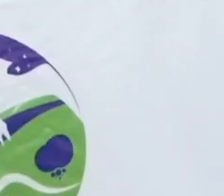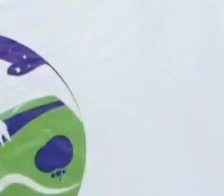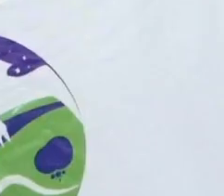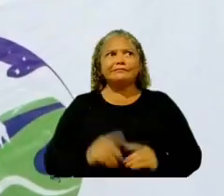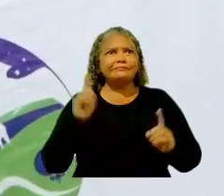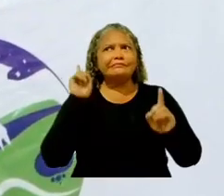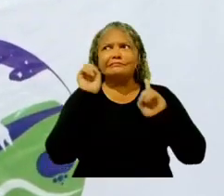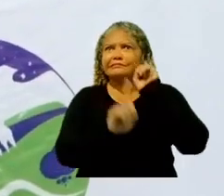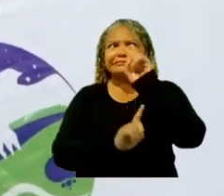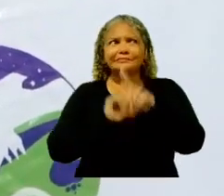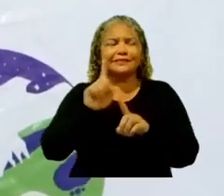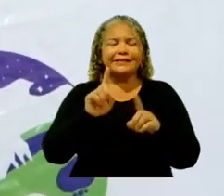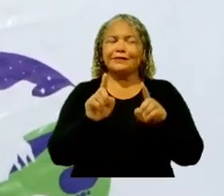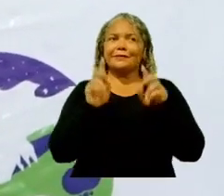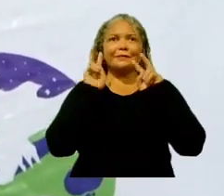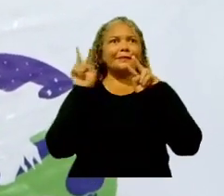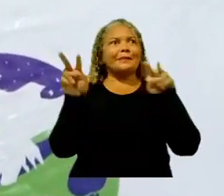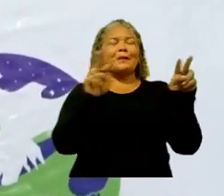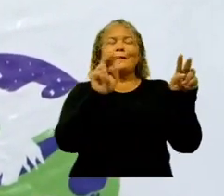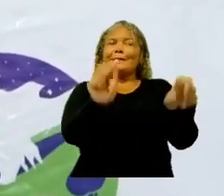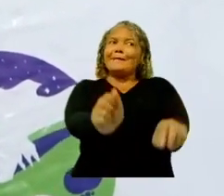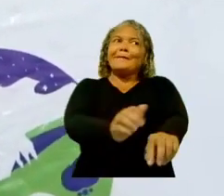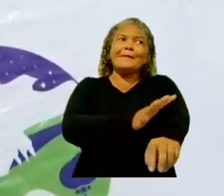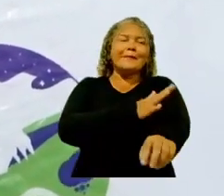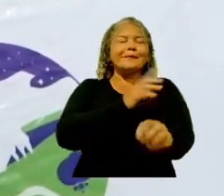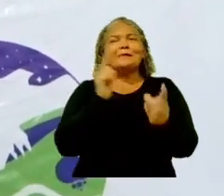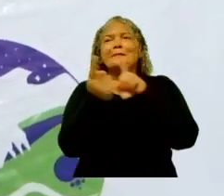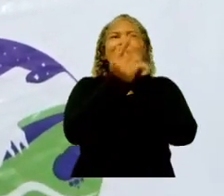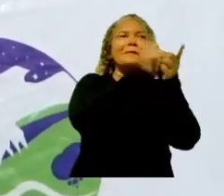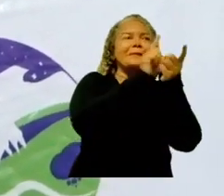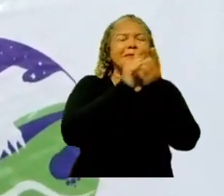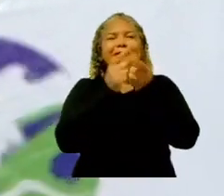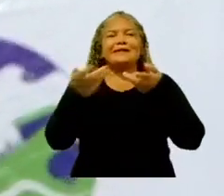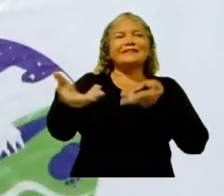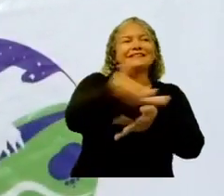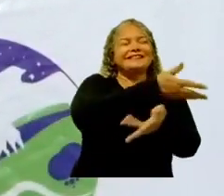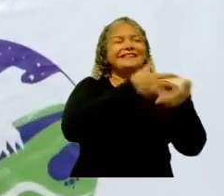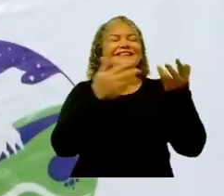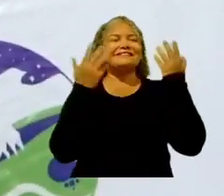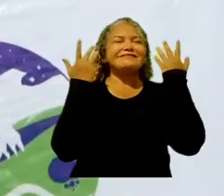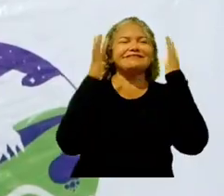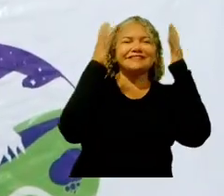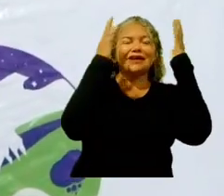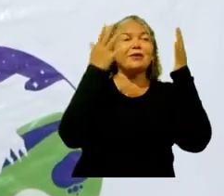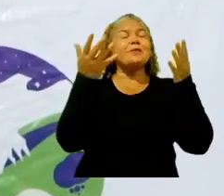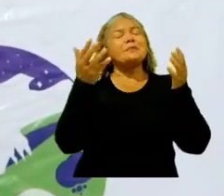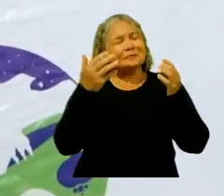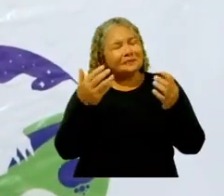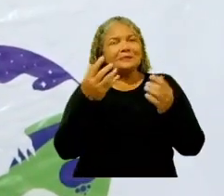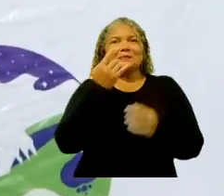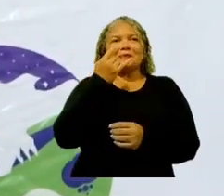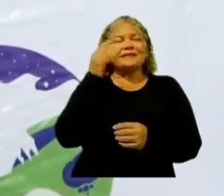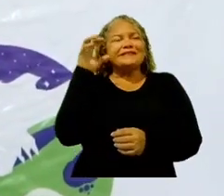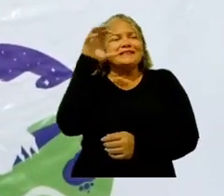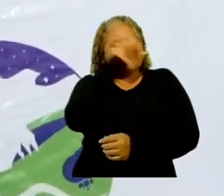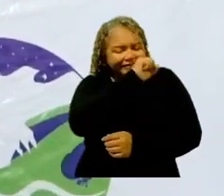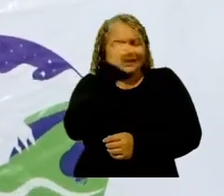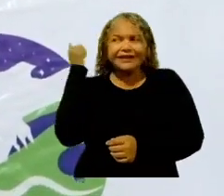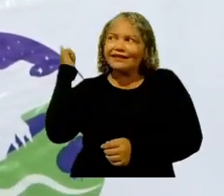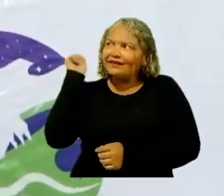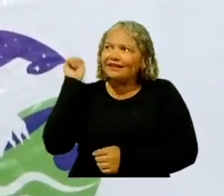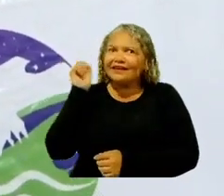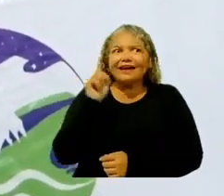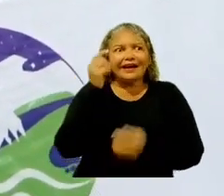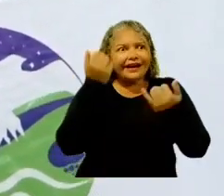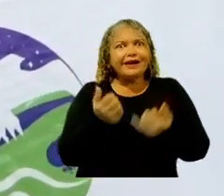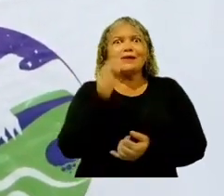Este evento ha sido un evento maravilloso, un momento de encuentro, un momento de celebración entre todos. Saber que ya estamos cumpliendo